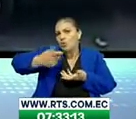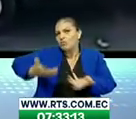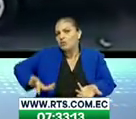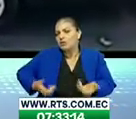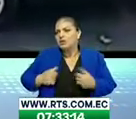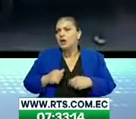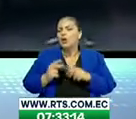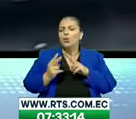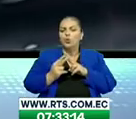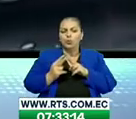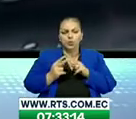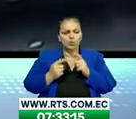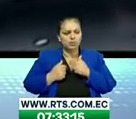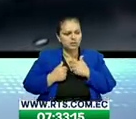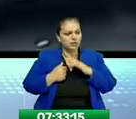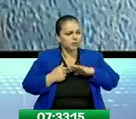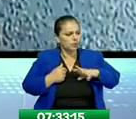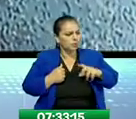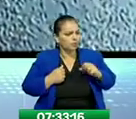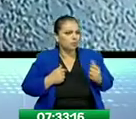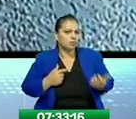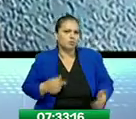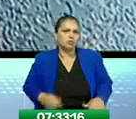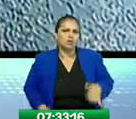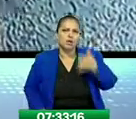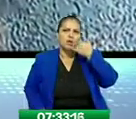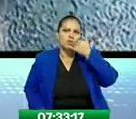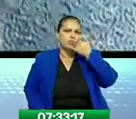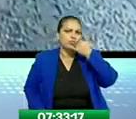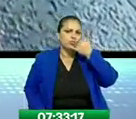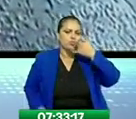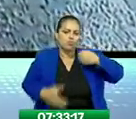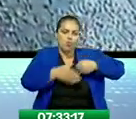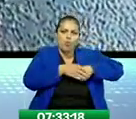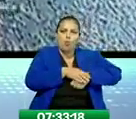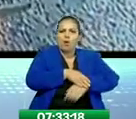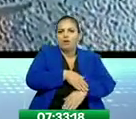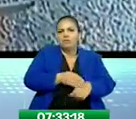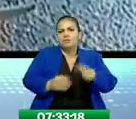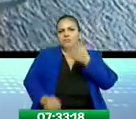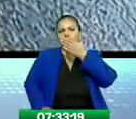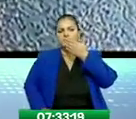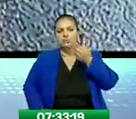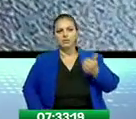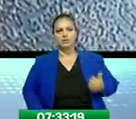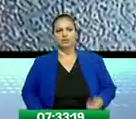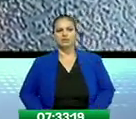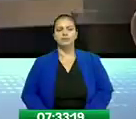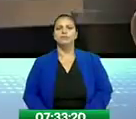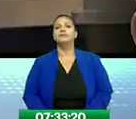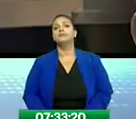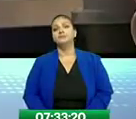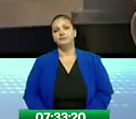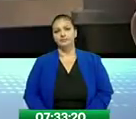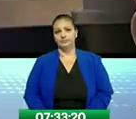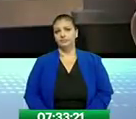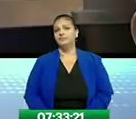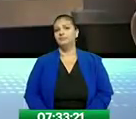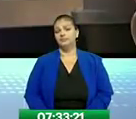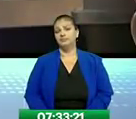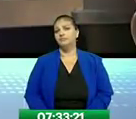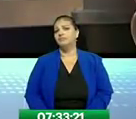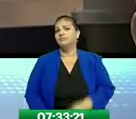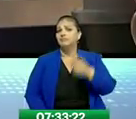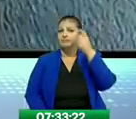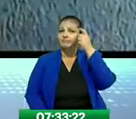donde la gente está expuesta, óyeme, no saques tu celular. Exacto. Tenlo guardadito, bájate con el dinero en el bolsillo para que pagues tu comidita, tu